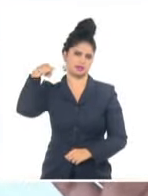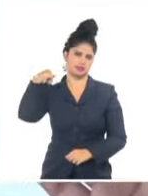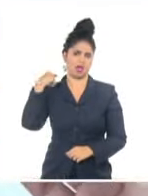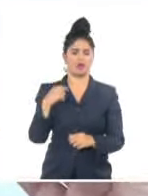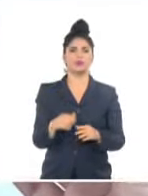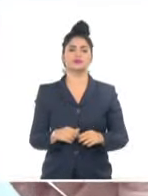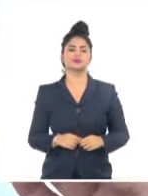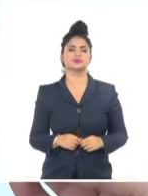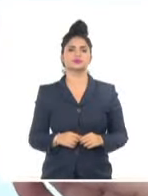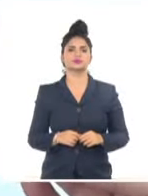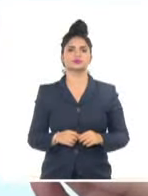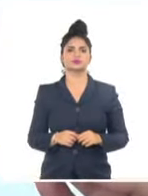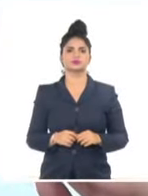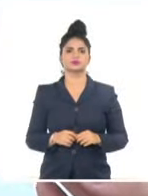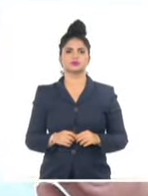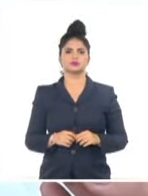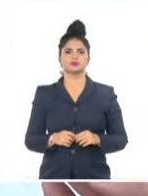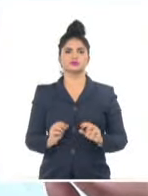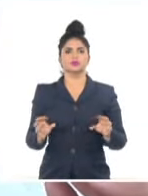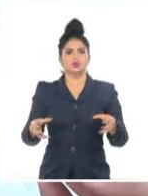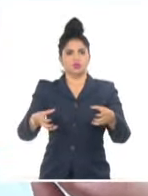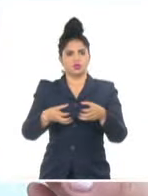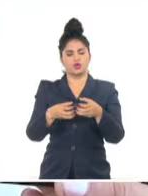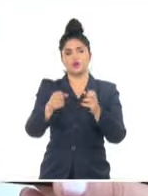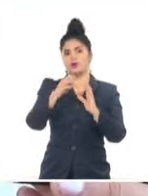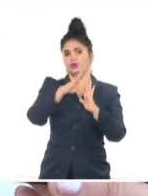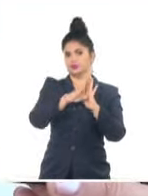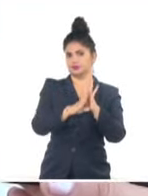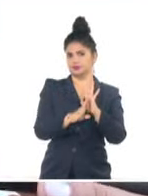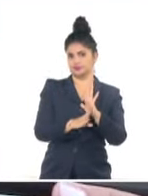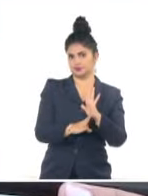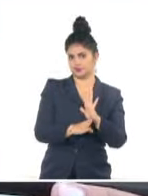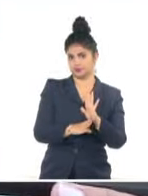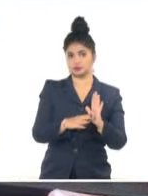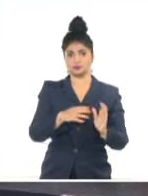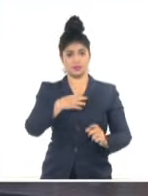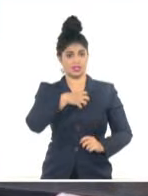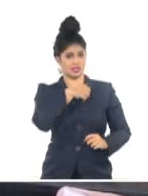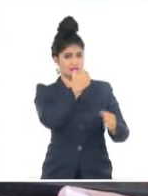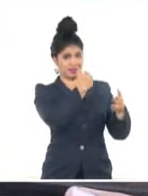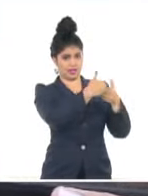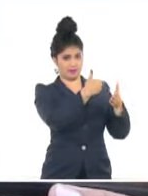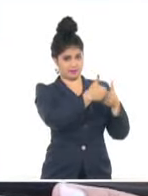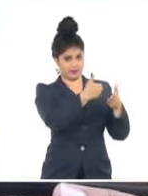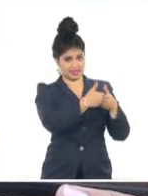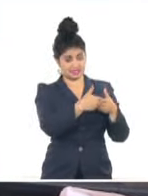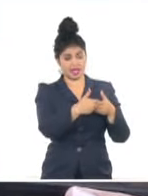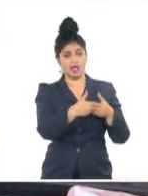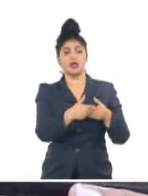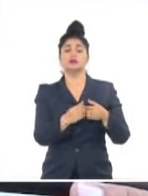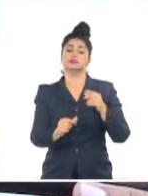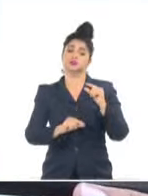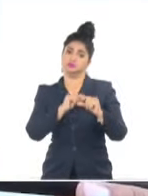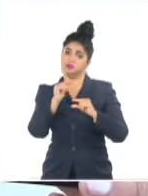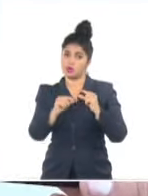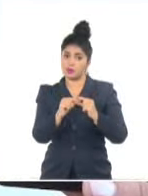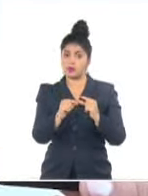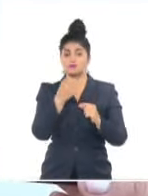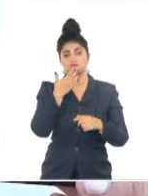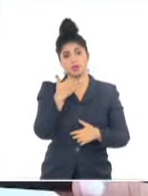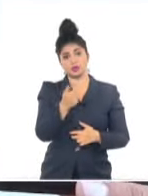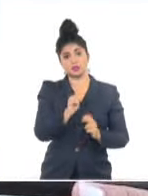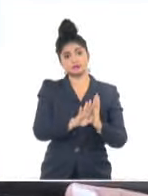tiene la empresa y con ella nuestro bebé, nosotros pensamos suplir el déficit que tenemos hoy de materia prima. En el año